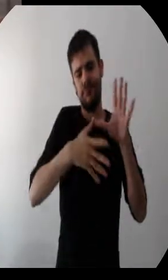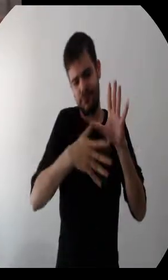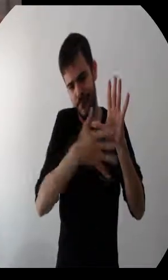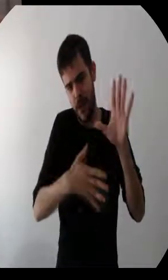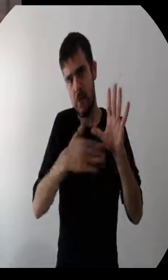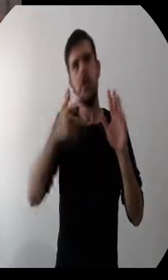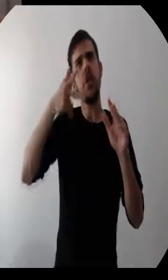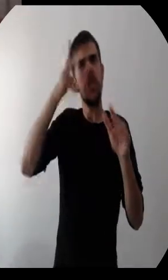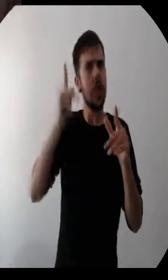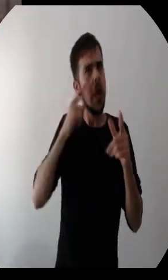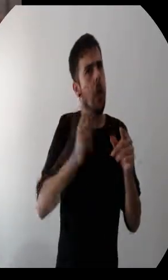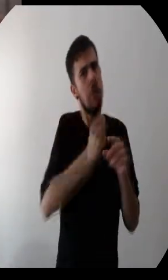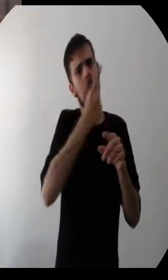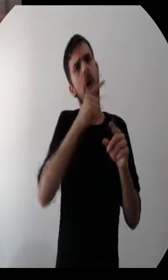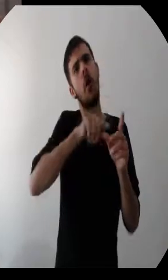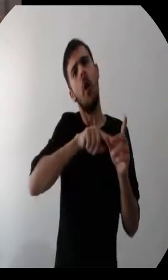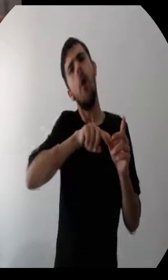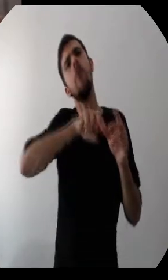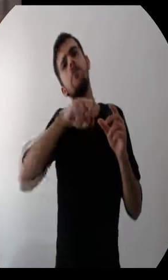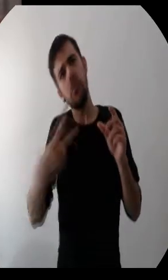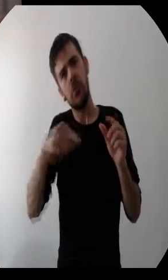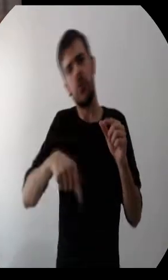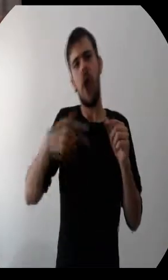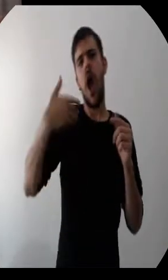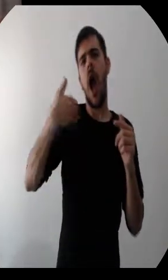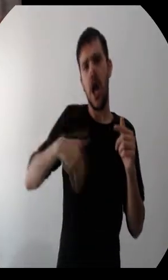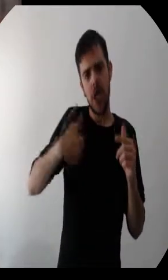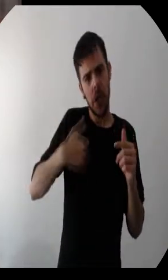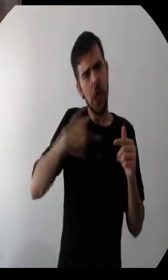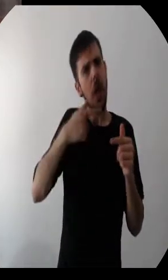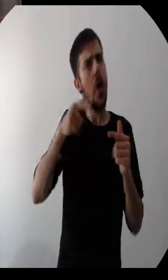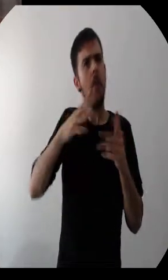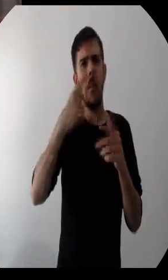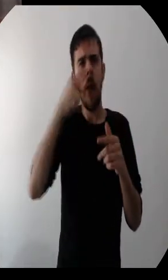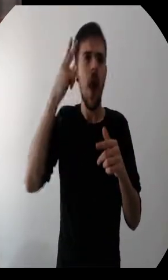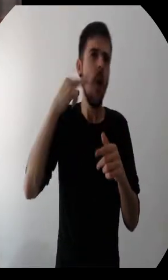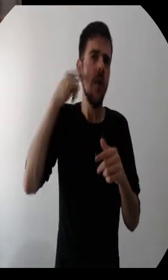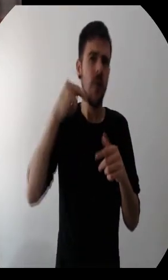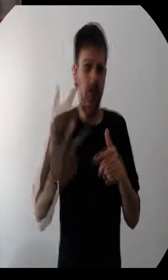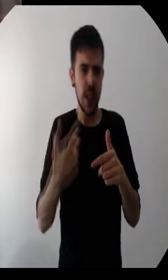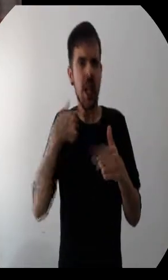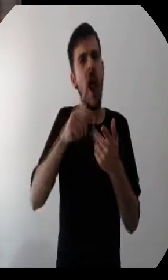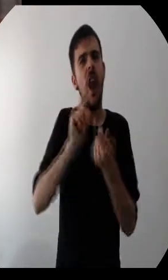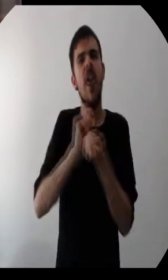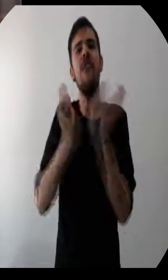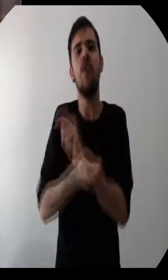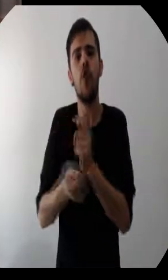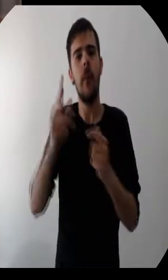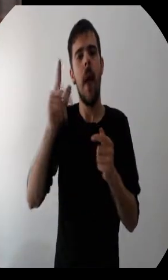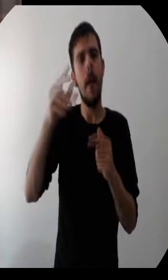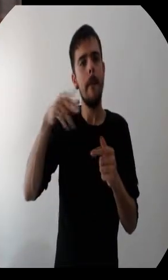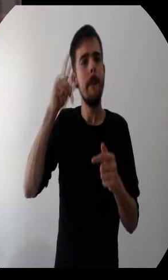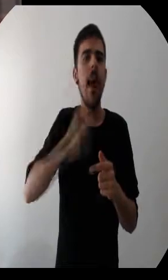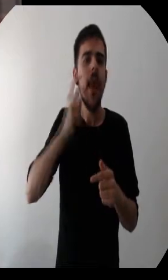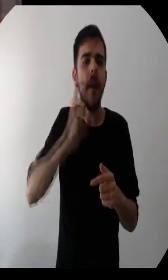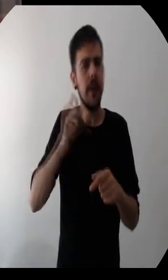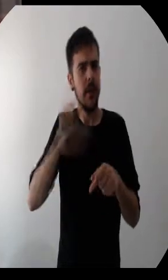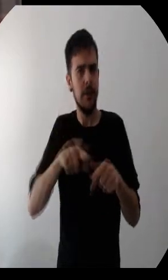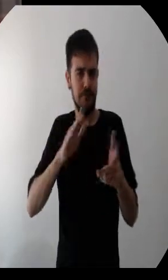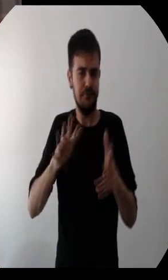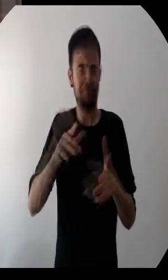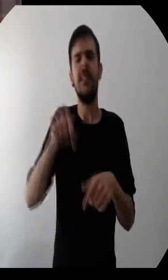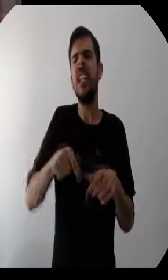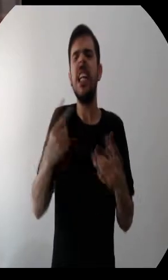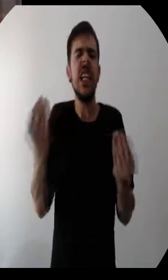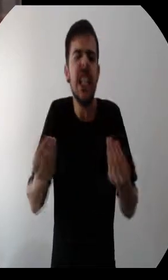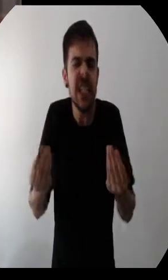sistemática a implementar en Chile, en Argentina llegan con la reforma menemista en el año 93. ¿Qué quiere decir esto,